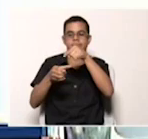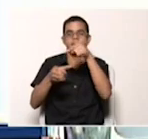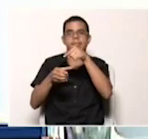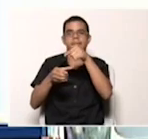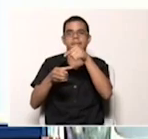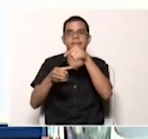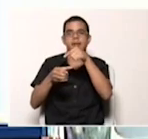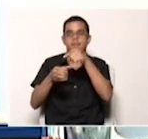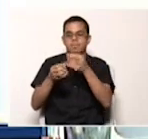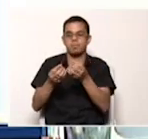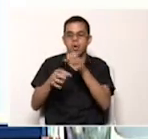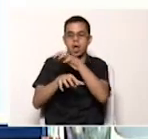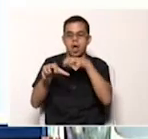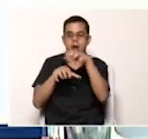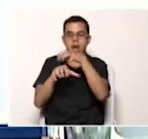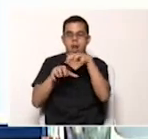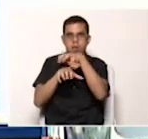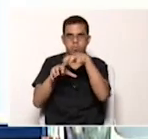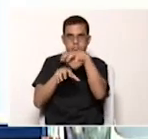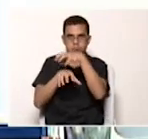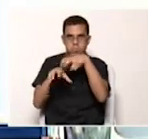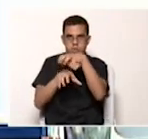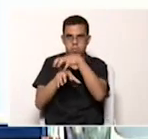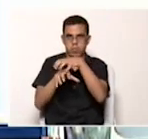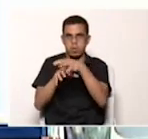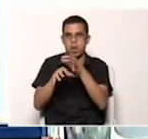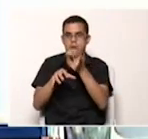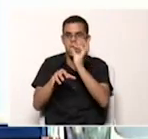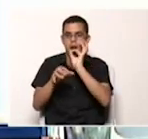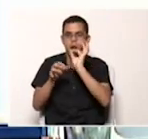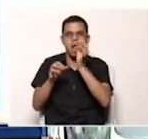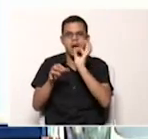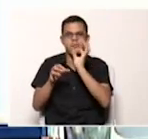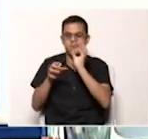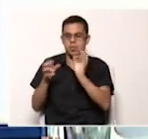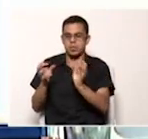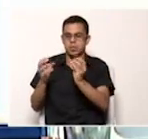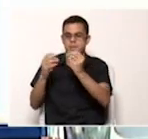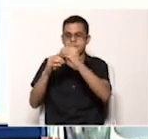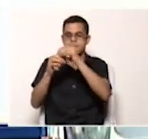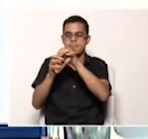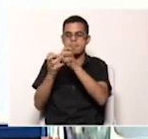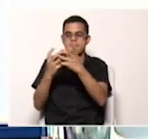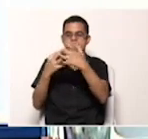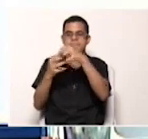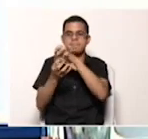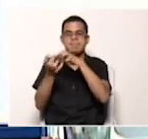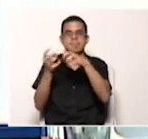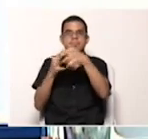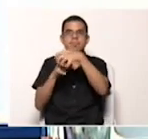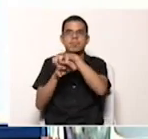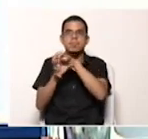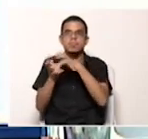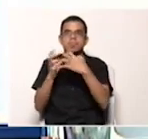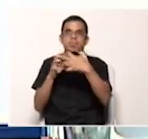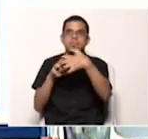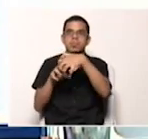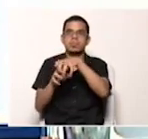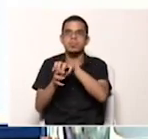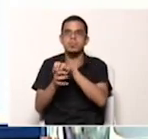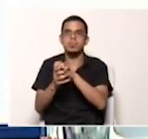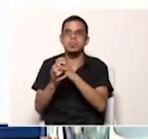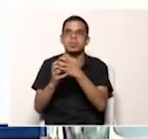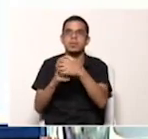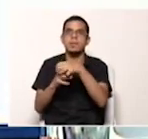Por arrastre de vapor, se llama así, chocan las partículas del gas, del vapor de agua, con